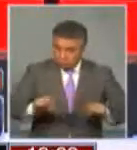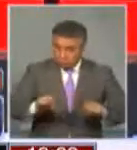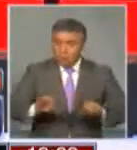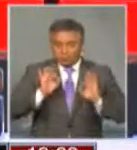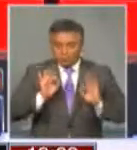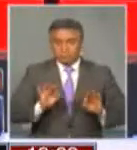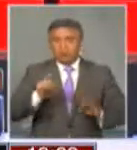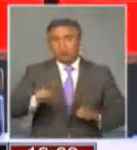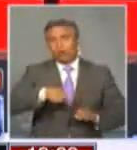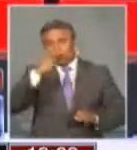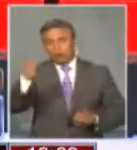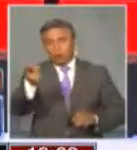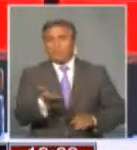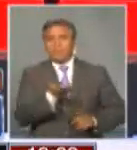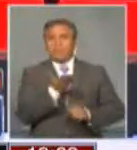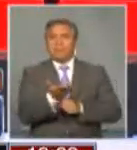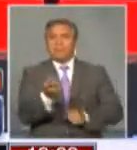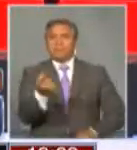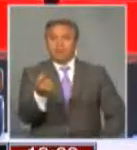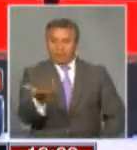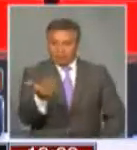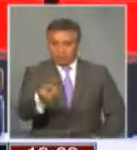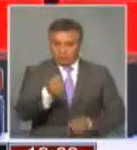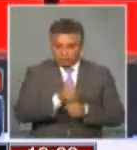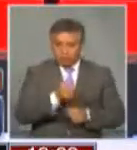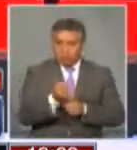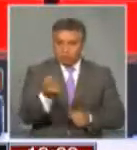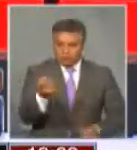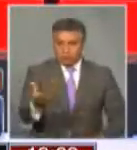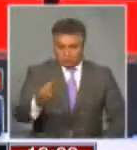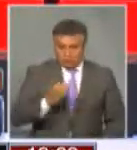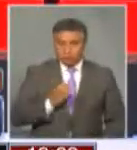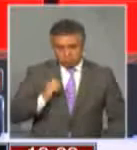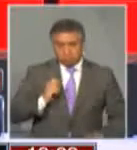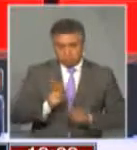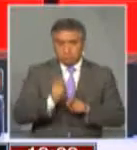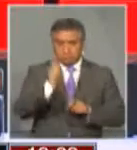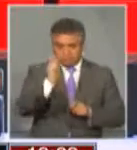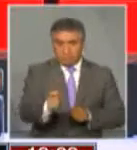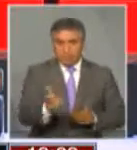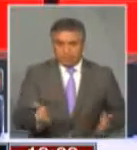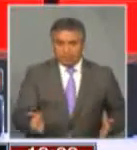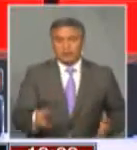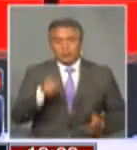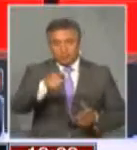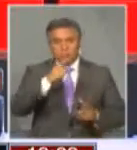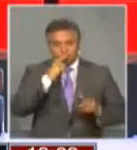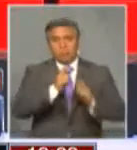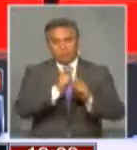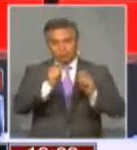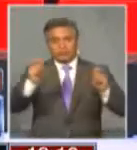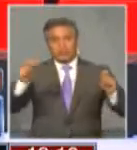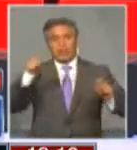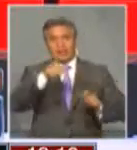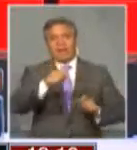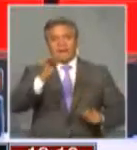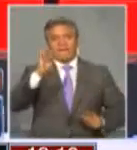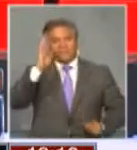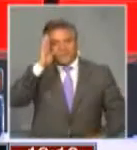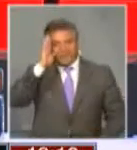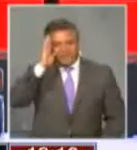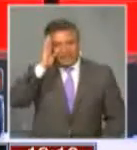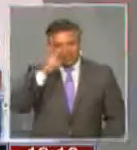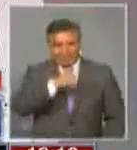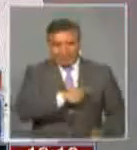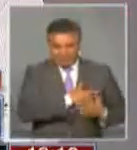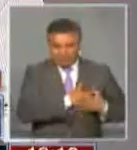otro y alguien le pide la boleta, que es lo que están sindicando contra parte de la campaña publicitaria de la presidenta Bachelet, que Ángel Carcavilla